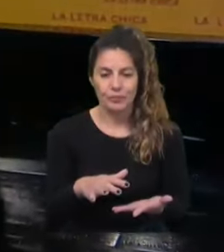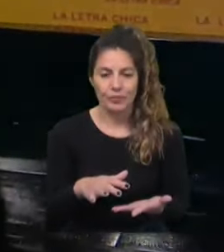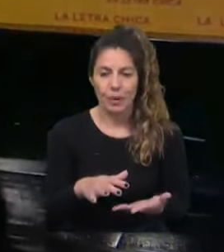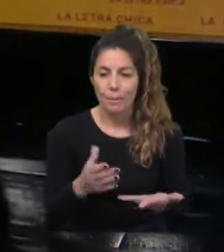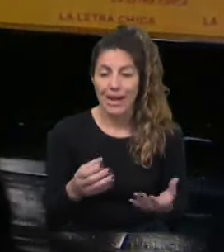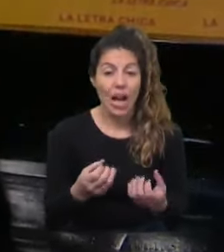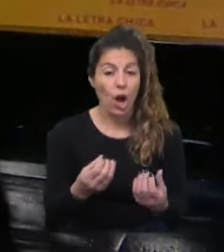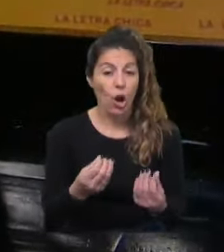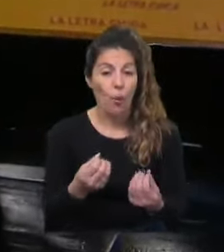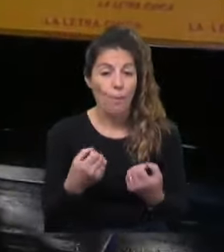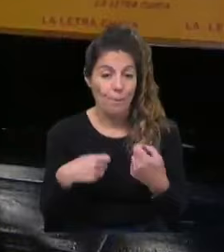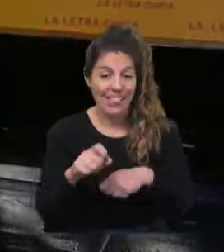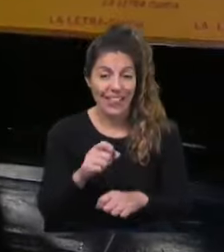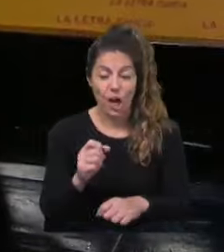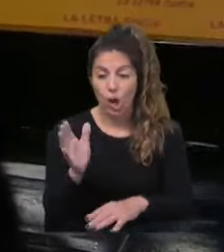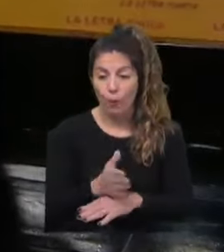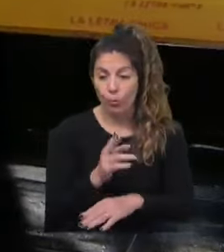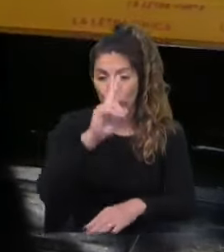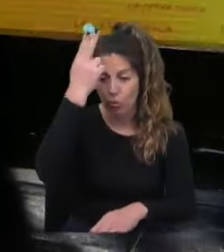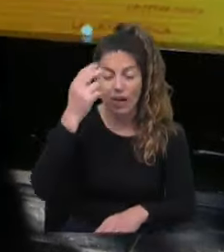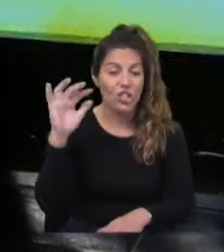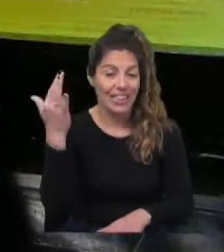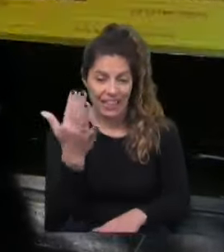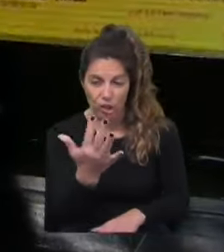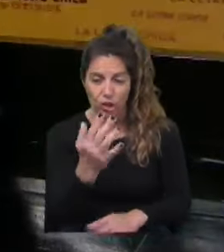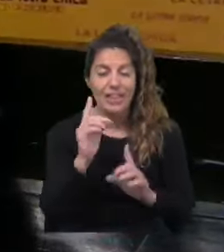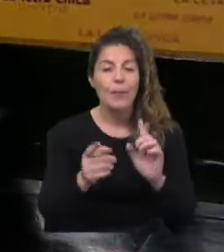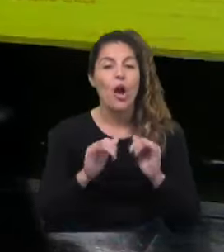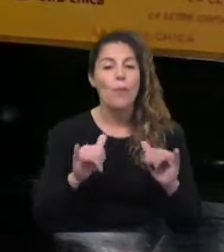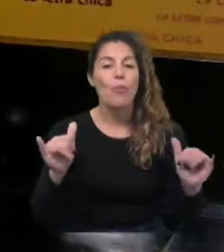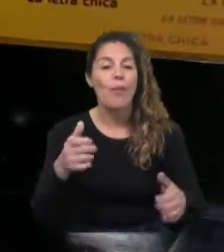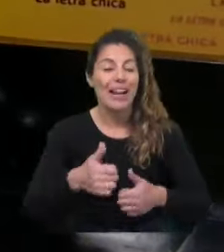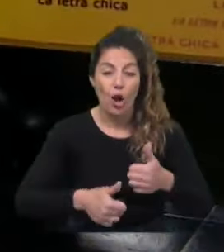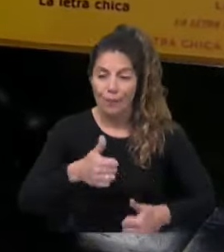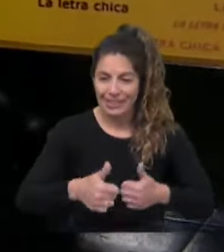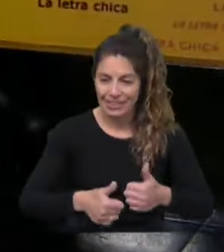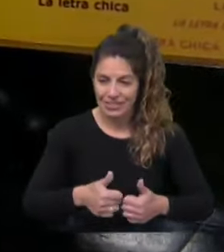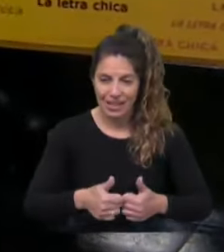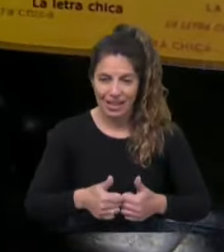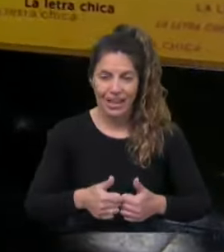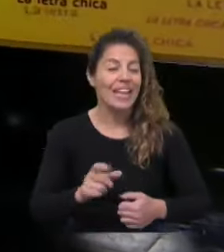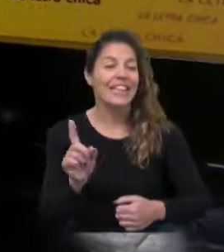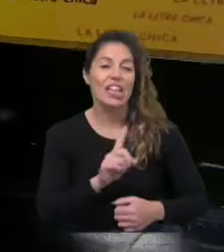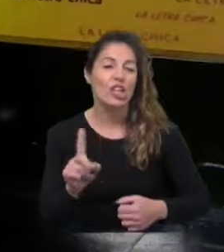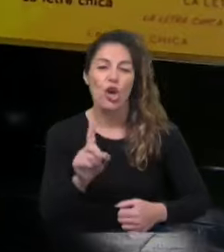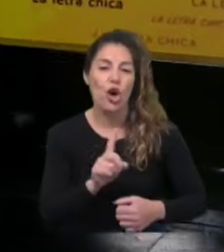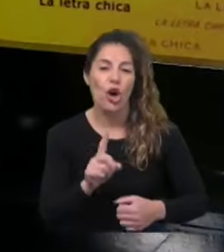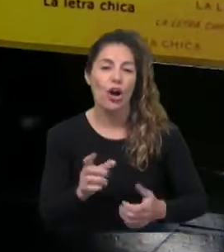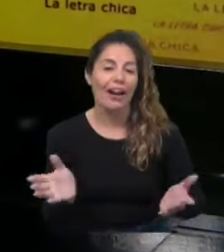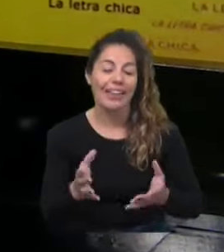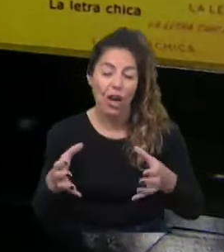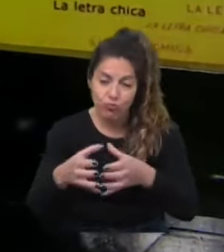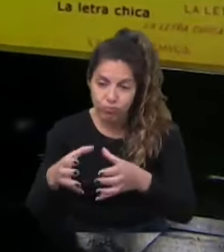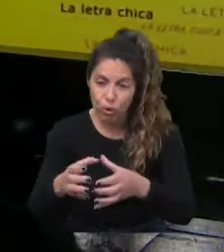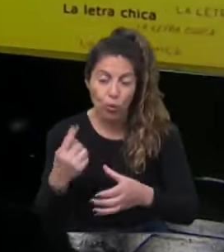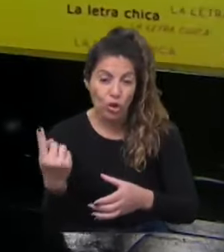para colocar los productos uruguayos en el exterior. Tiene que ver con promover la competencia y no generar un